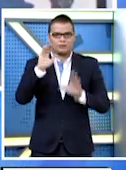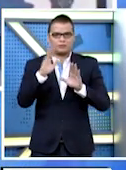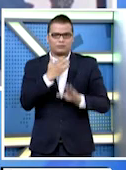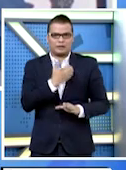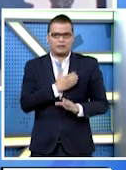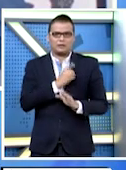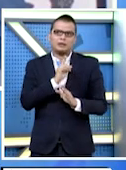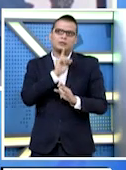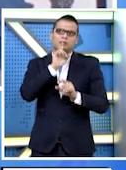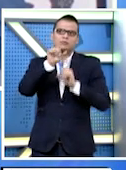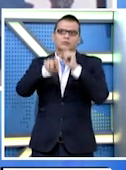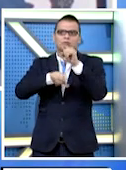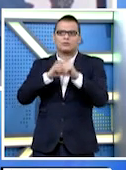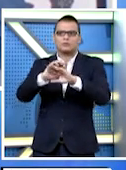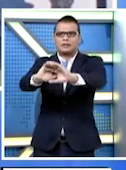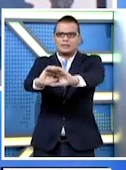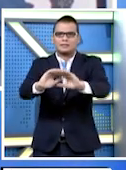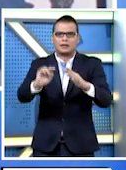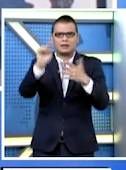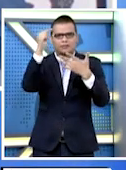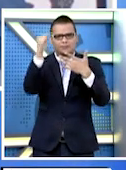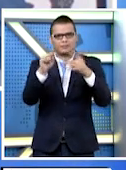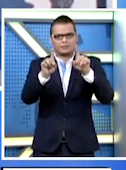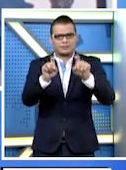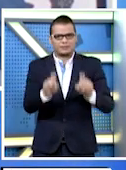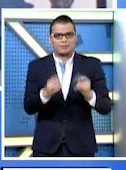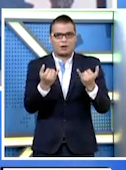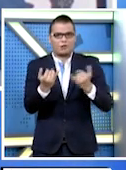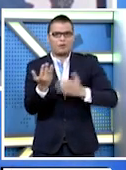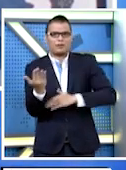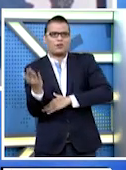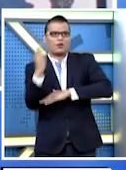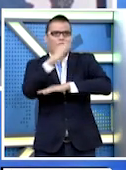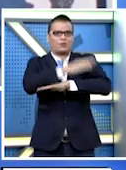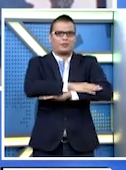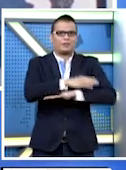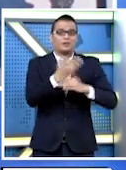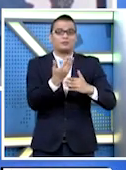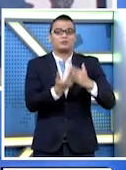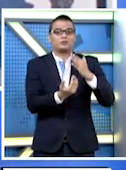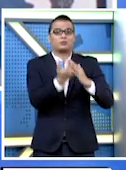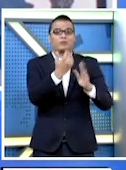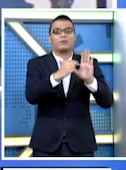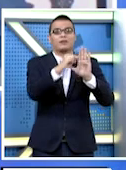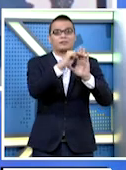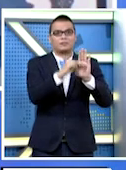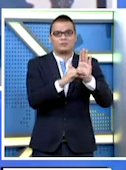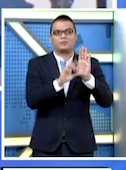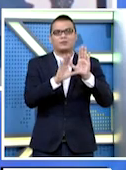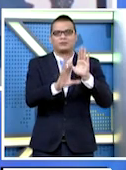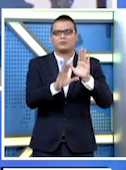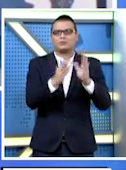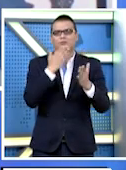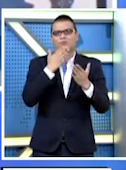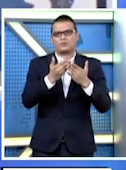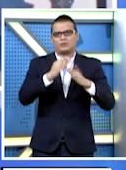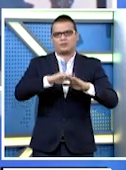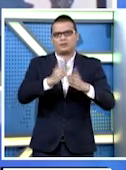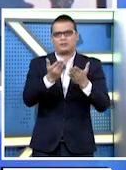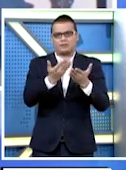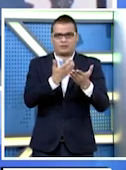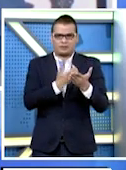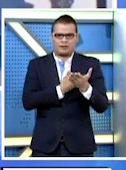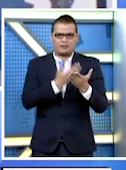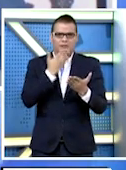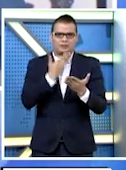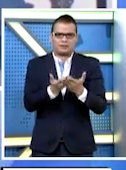una serie de interrogantes relacionados con este primer día de control en la ciudad. Alcalde, buenas tardes. Muchas